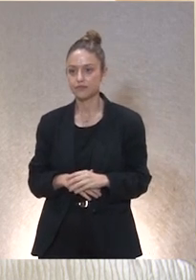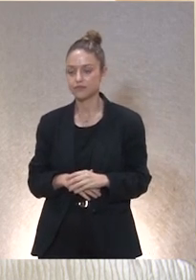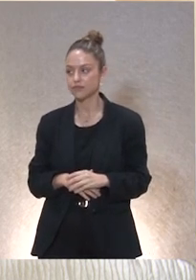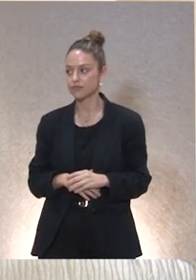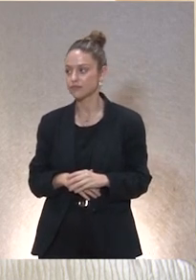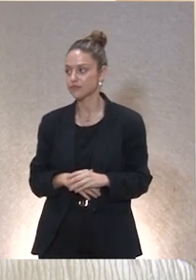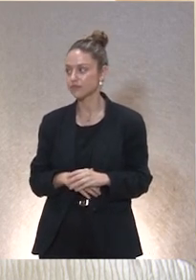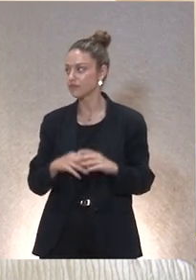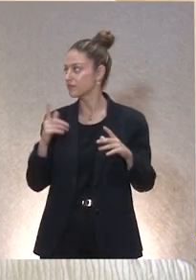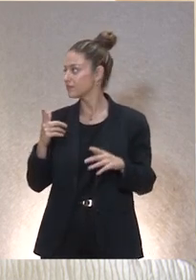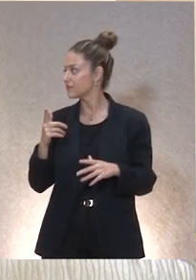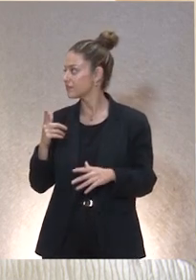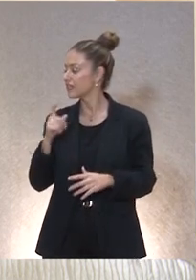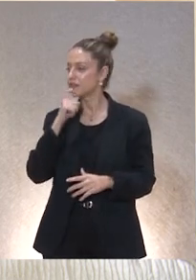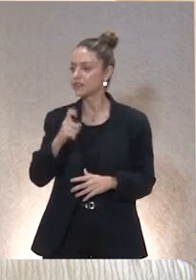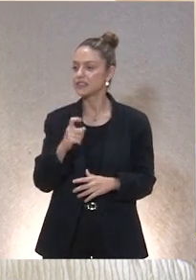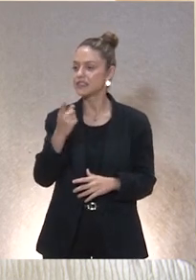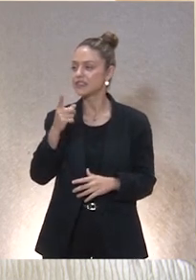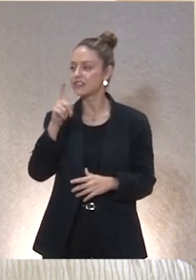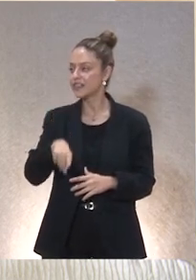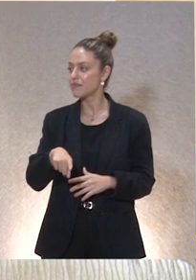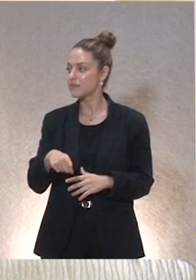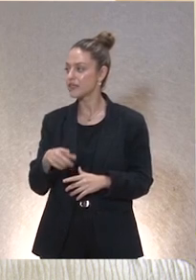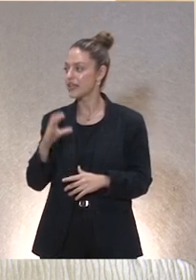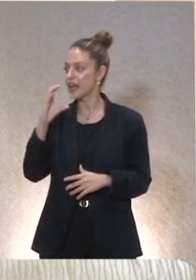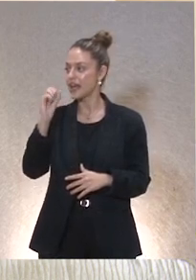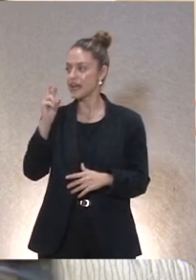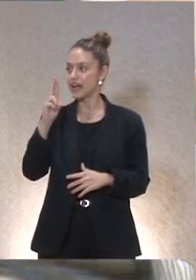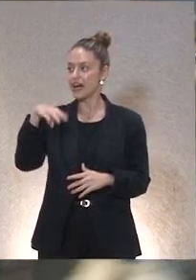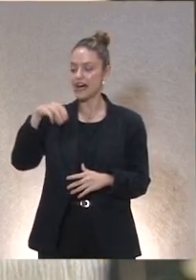bueno y llamamos también a Carmen laucirica que